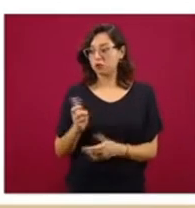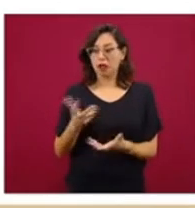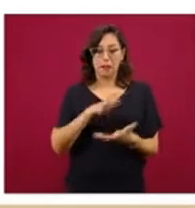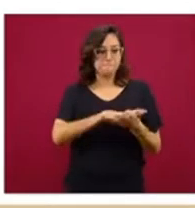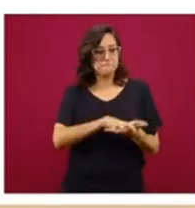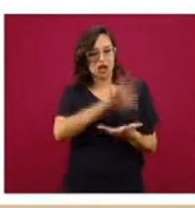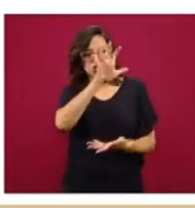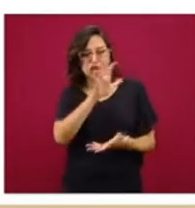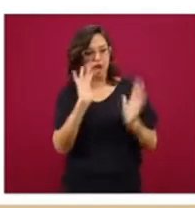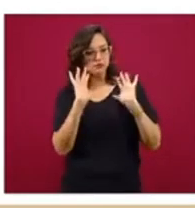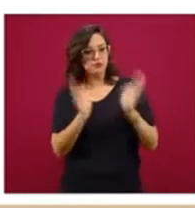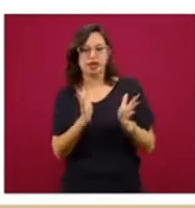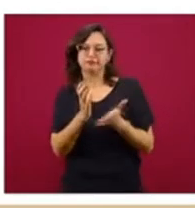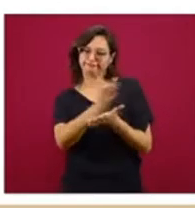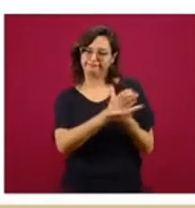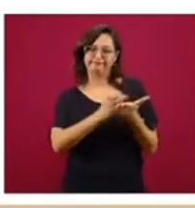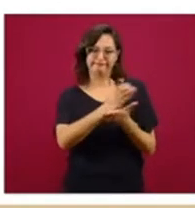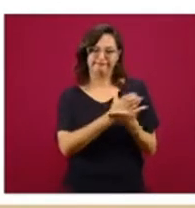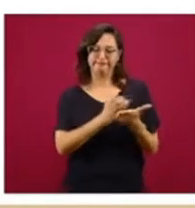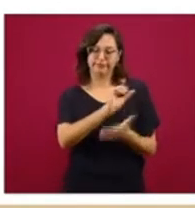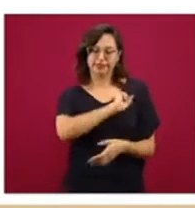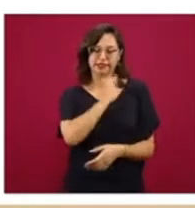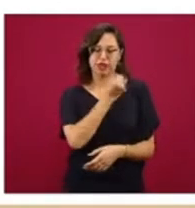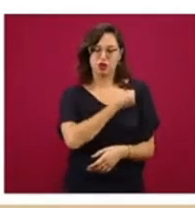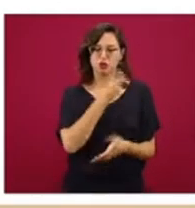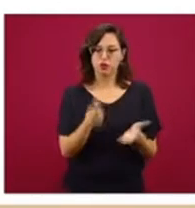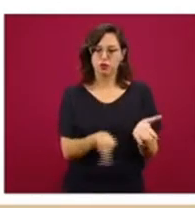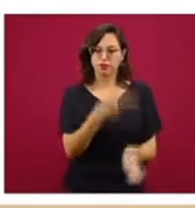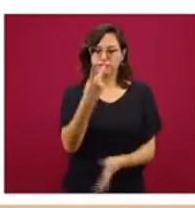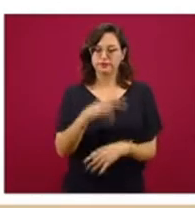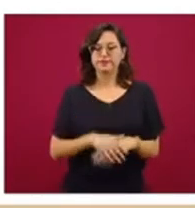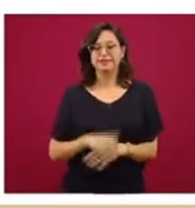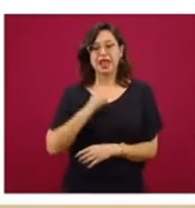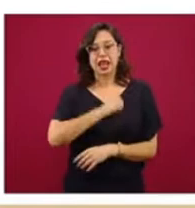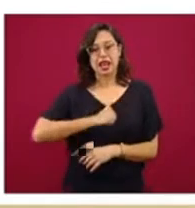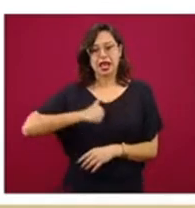gran mayoría se ha recuperado. Muy lamentablemente,